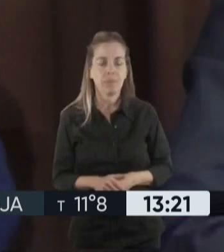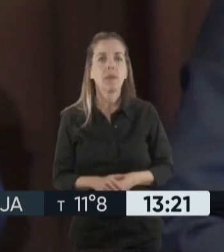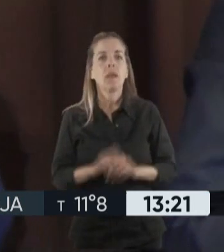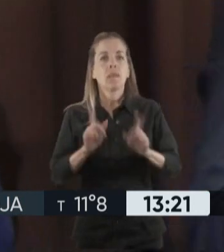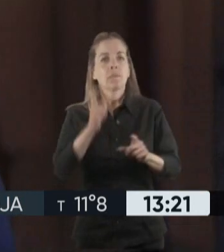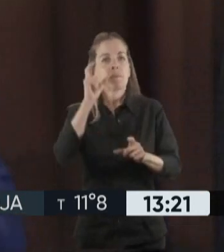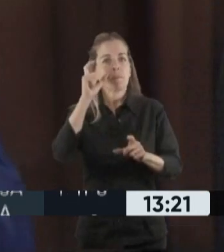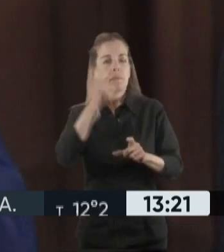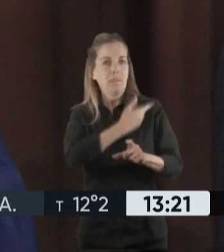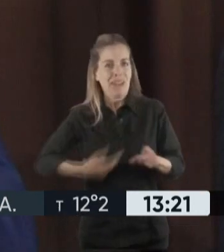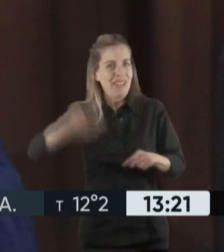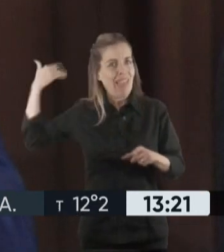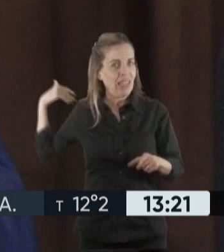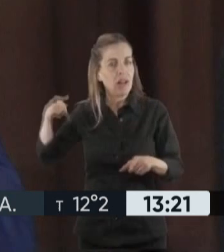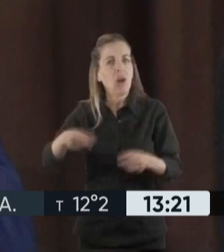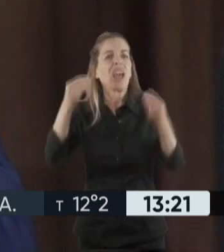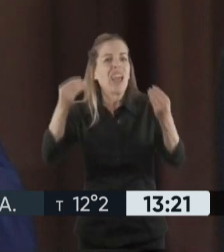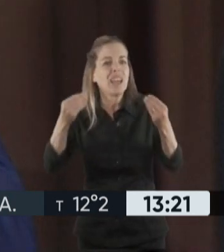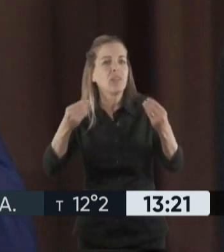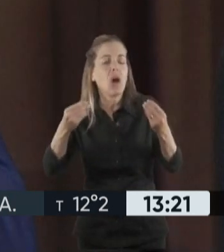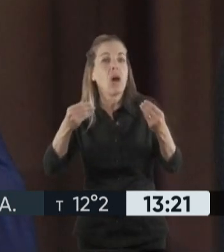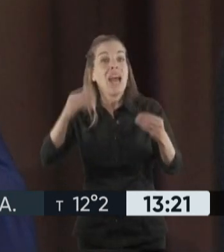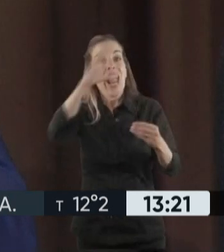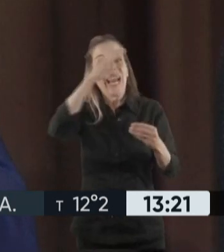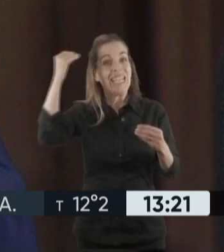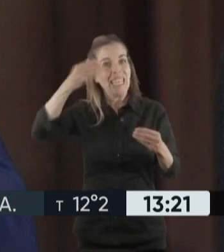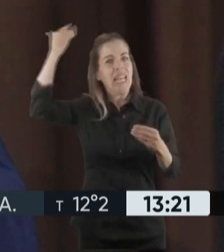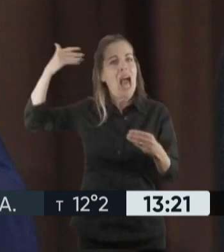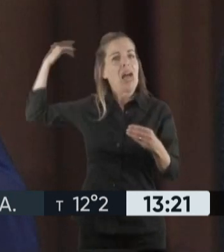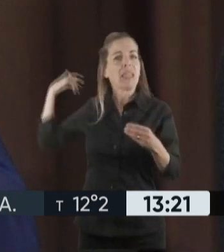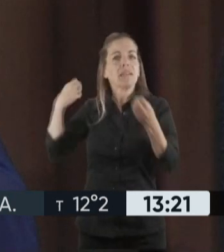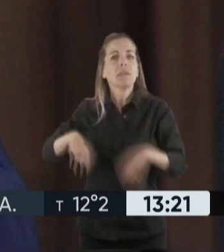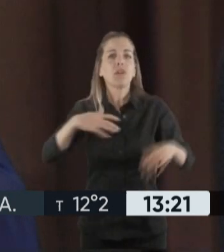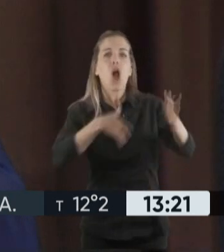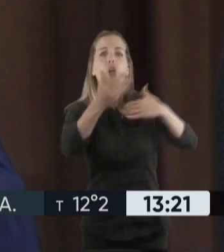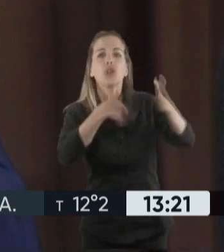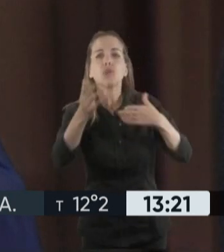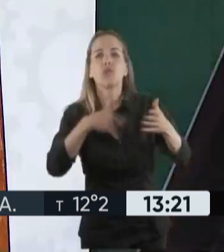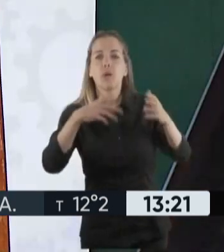Dejaron de construir los hospitales que Cristina dejó en marcha cuando dejó el gobierno.